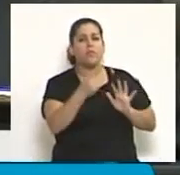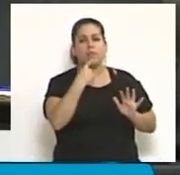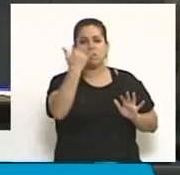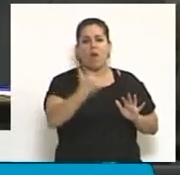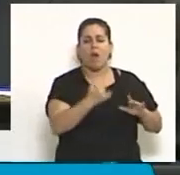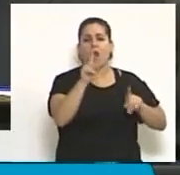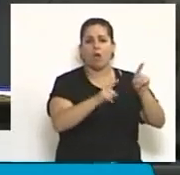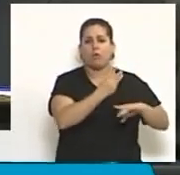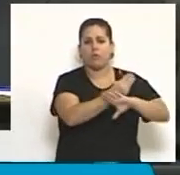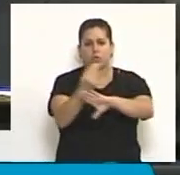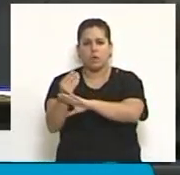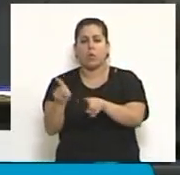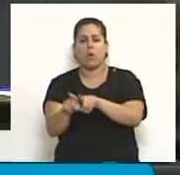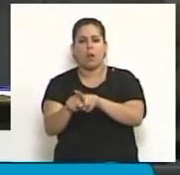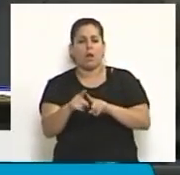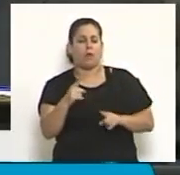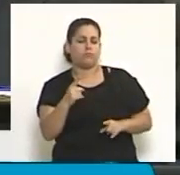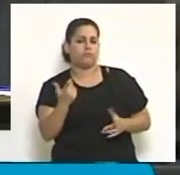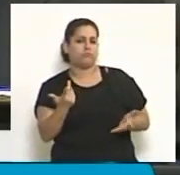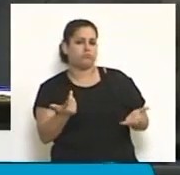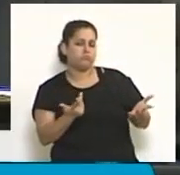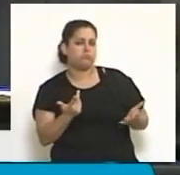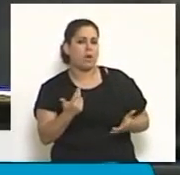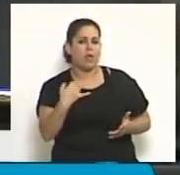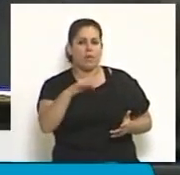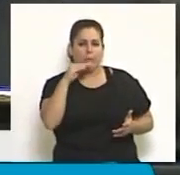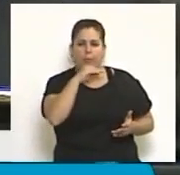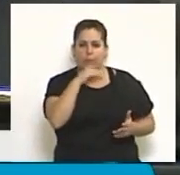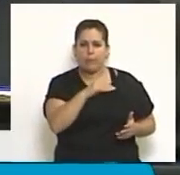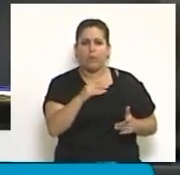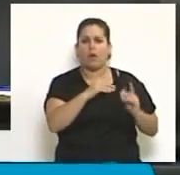funcionario absoluta discrecionalidad para